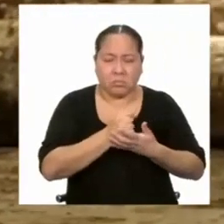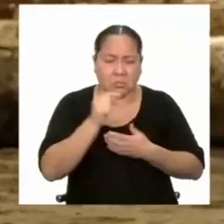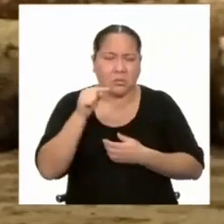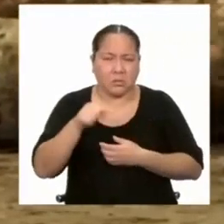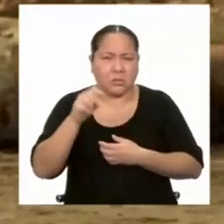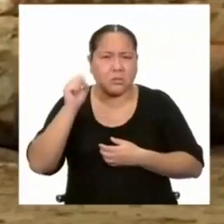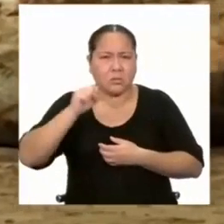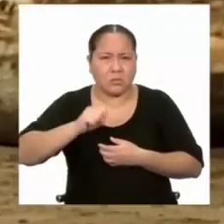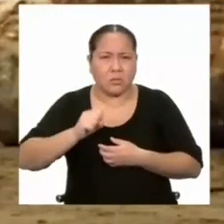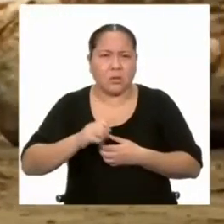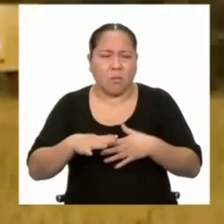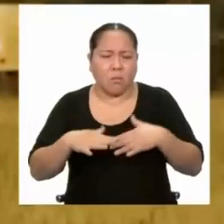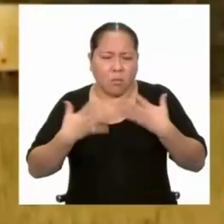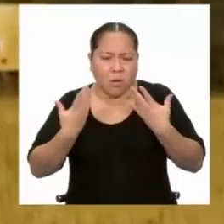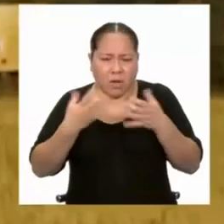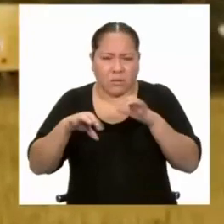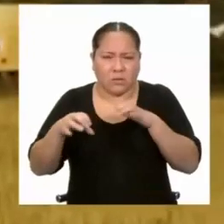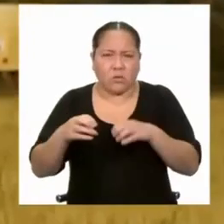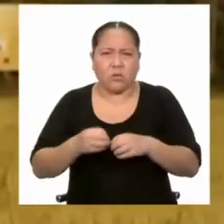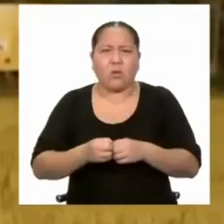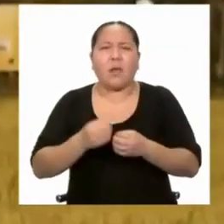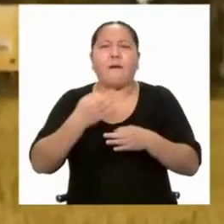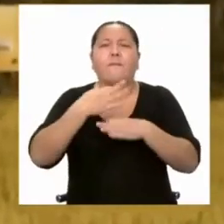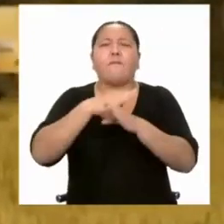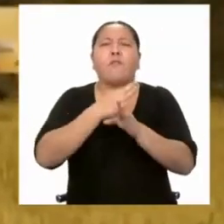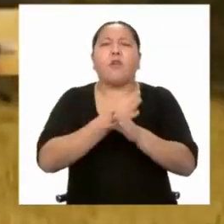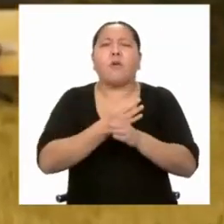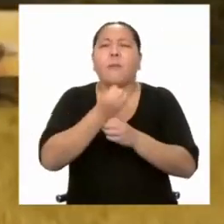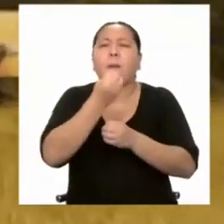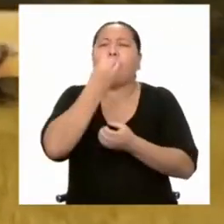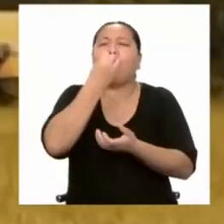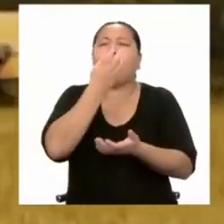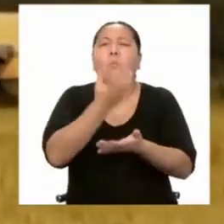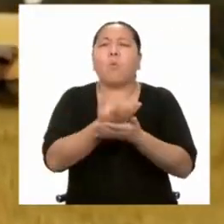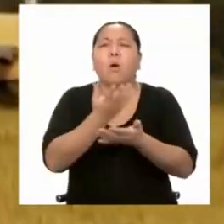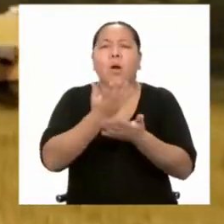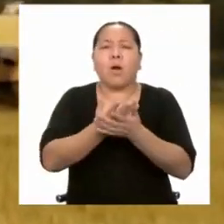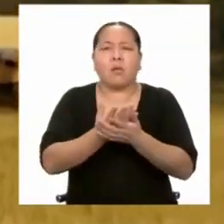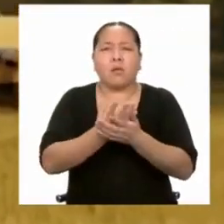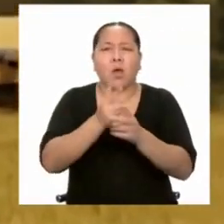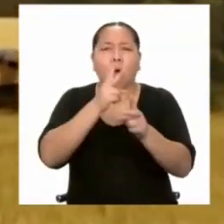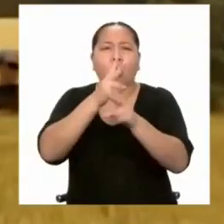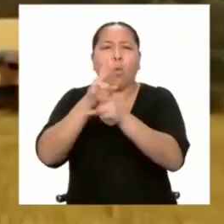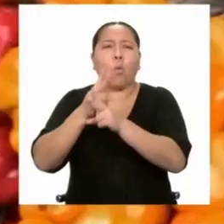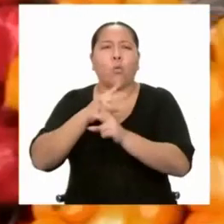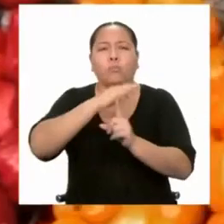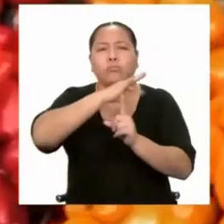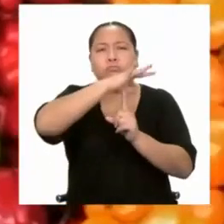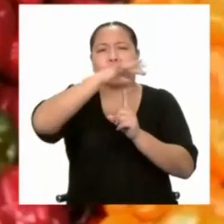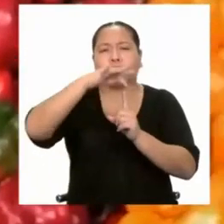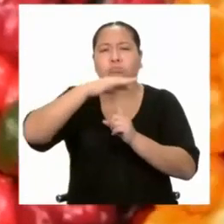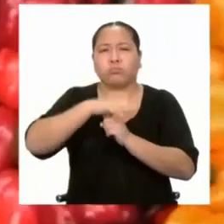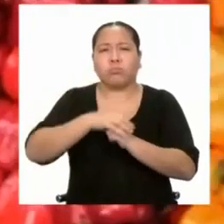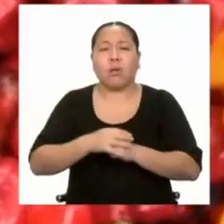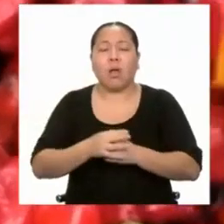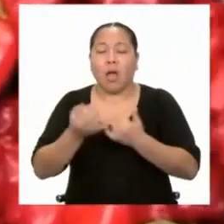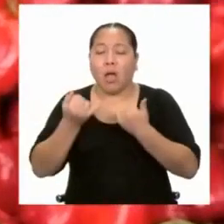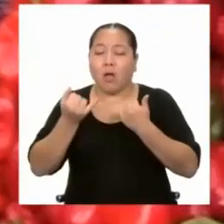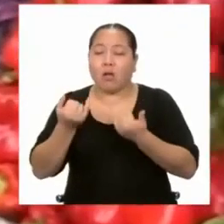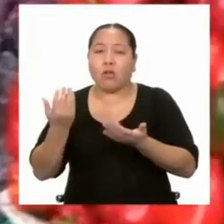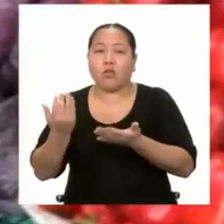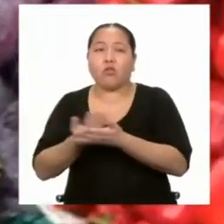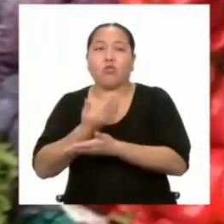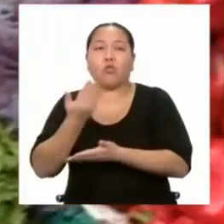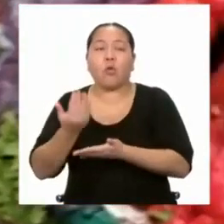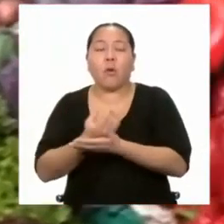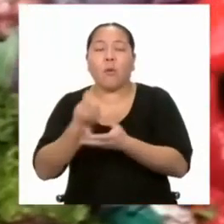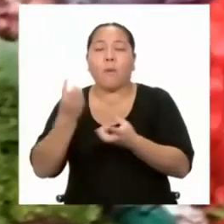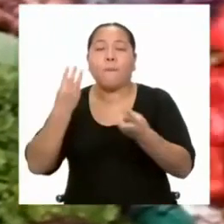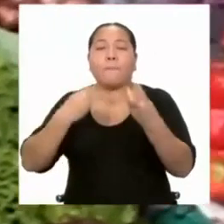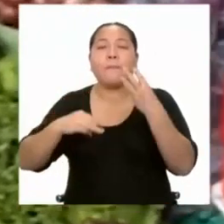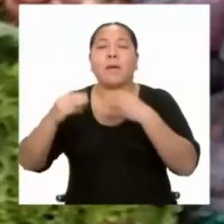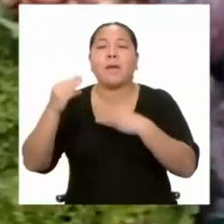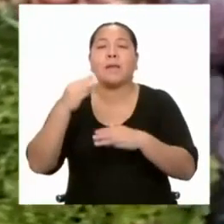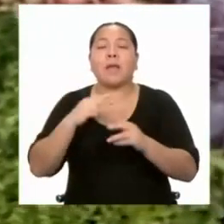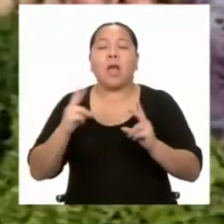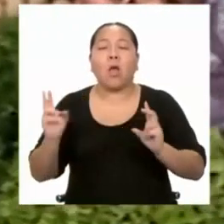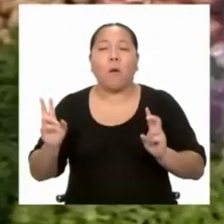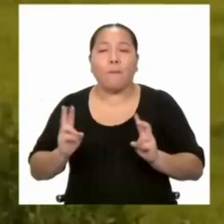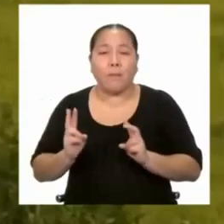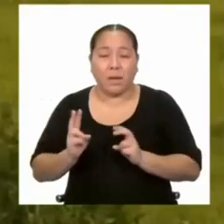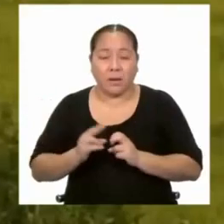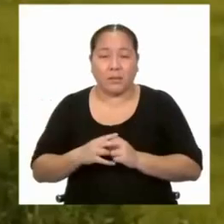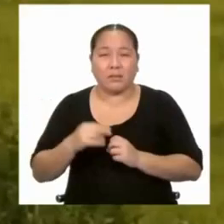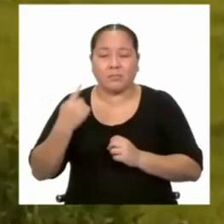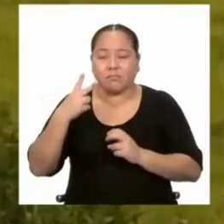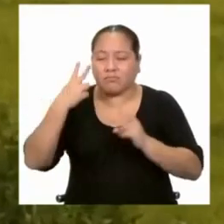manera mejor para el medio ambiente. Ahora, los nuevos mercados verdes están haciendo esto más